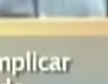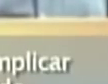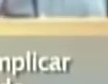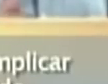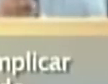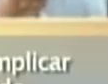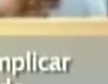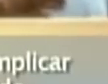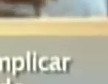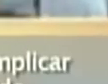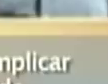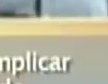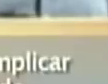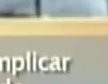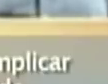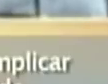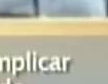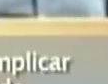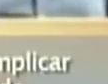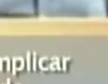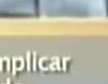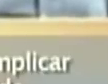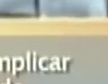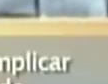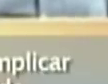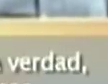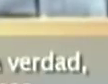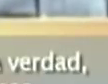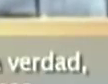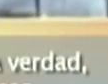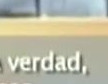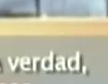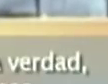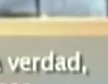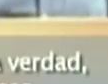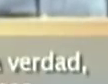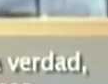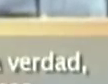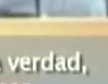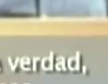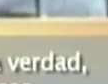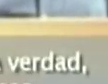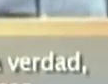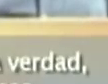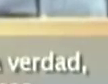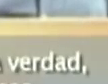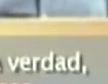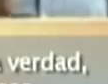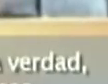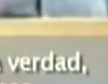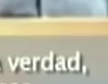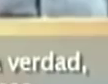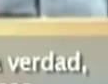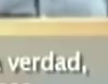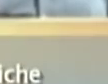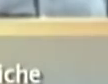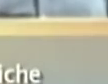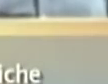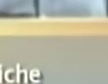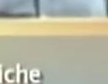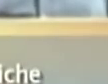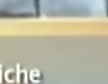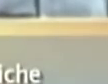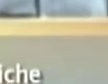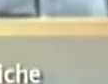me iban a implicar en algo que no tiene ningún sentido. Yo no tengo hija, mire, le voy a decir la verdad, yo no he estado jamás y nunca preso,